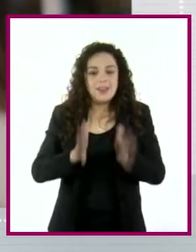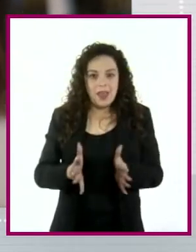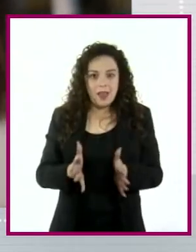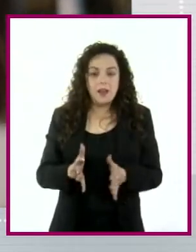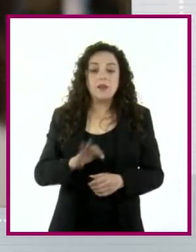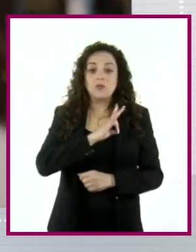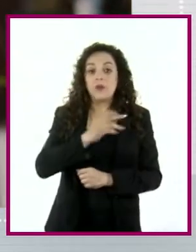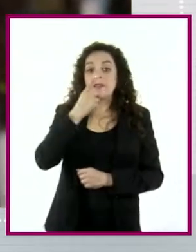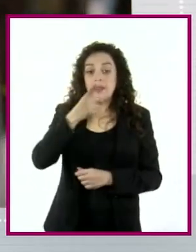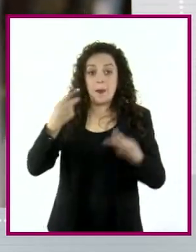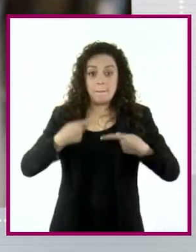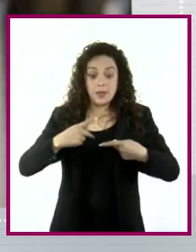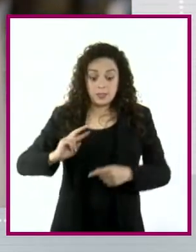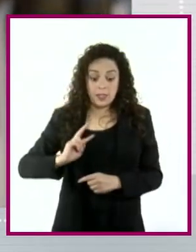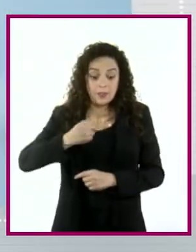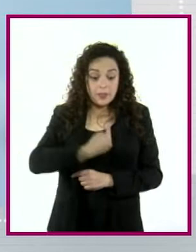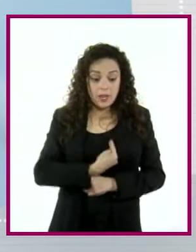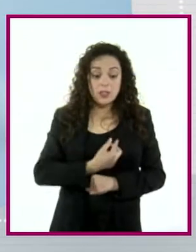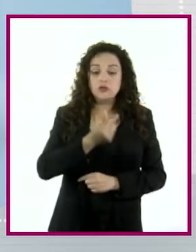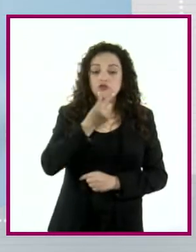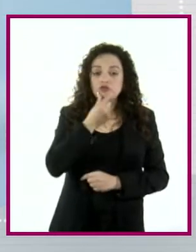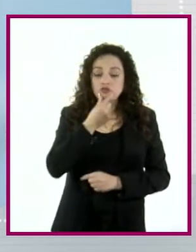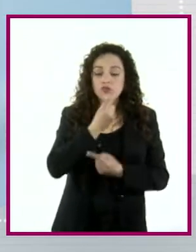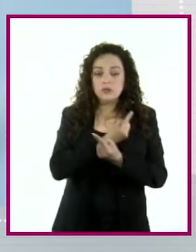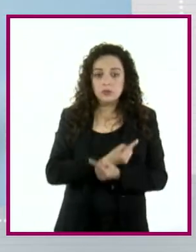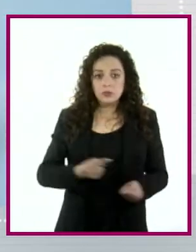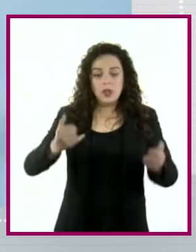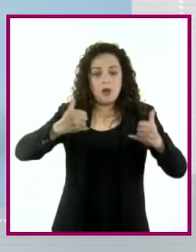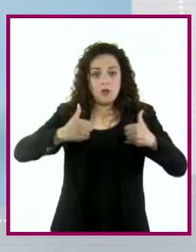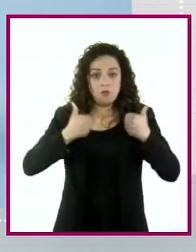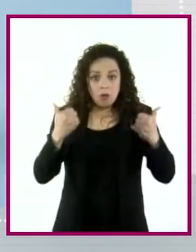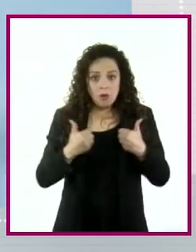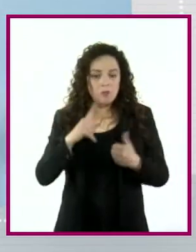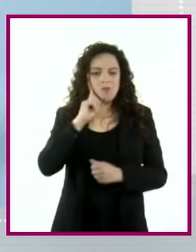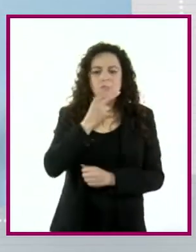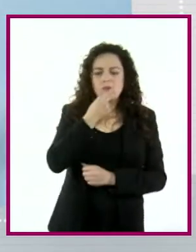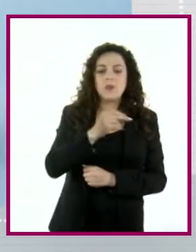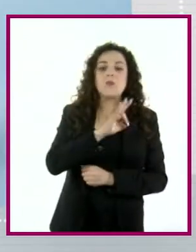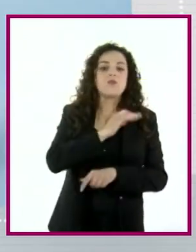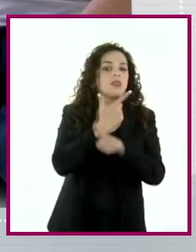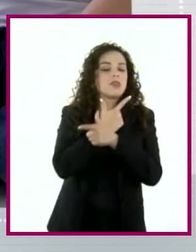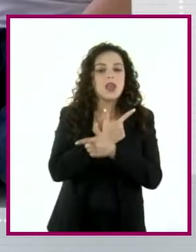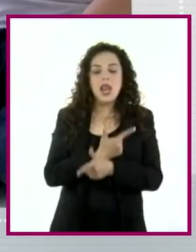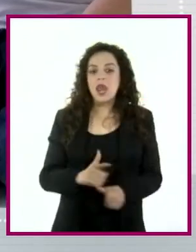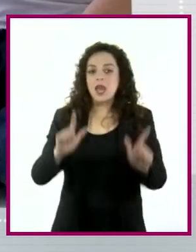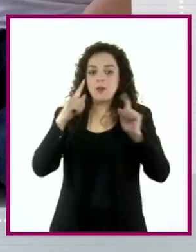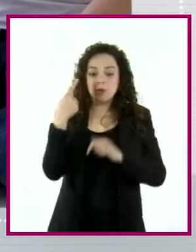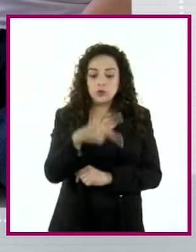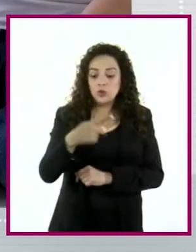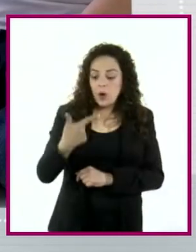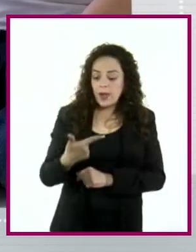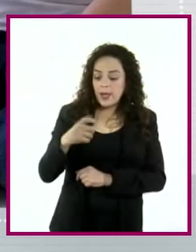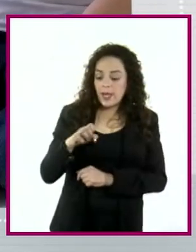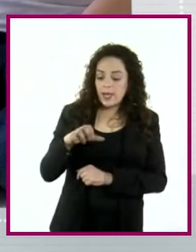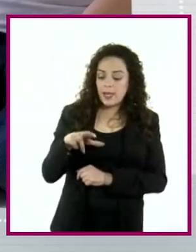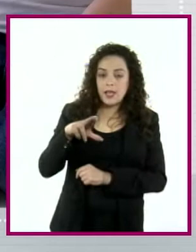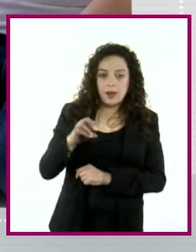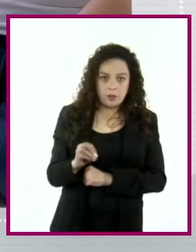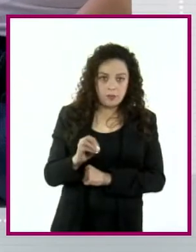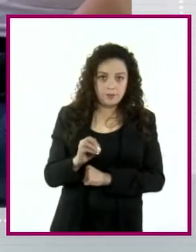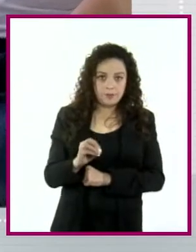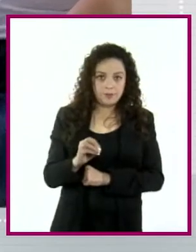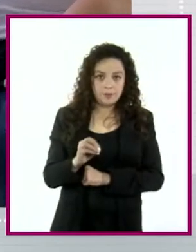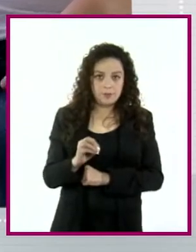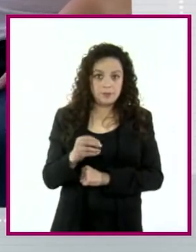personas trans, niñas, niños, adolescentes, pueden vivir libremente su género siempre y cuando